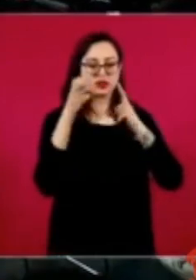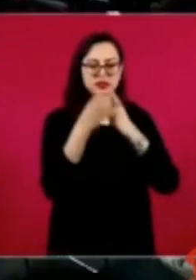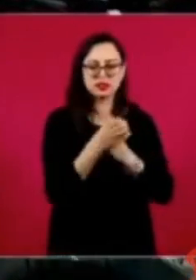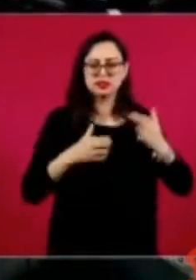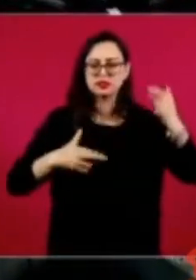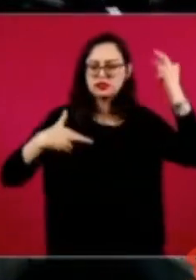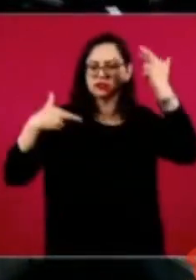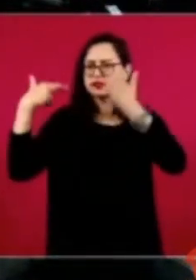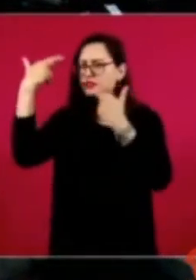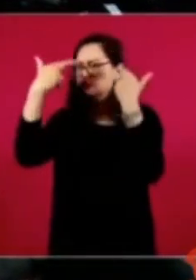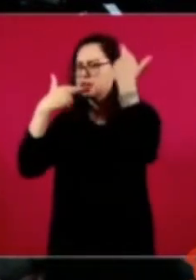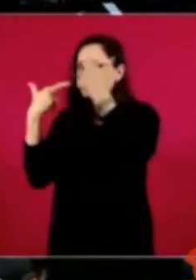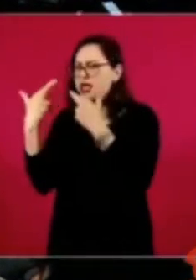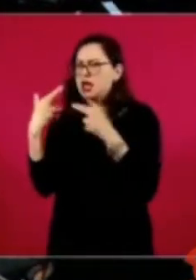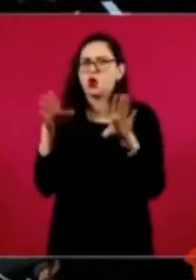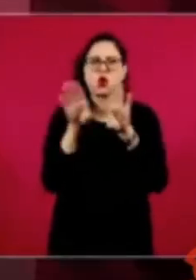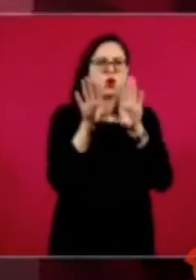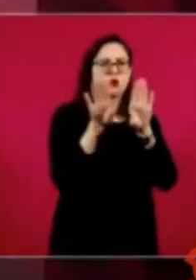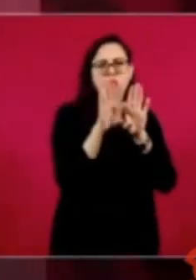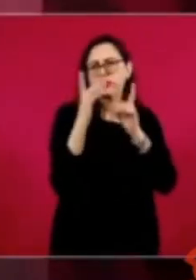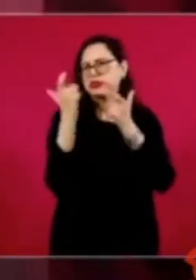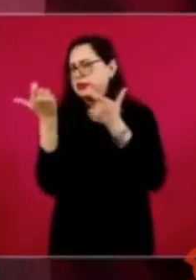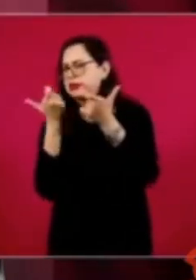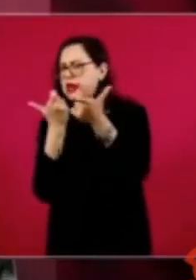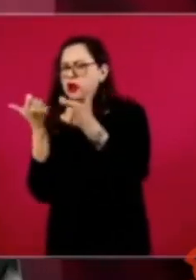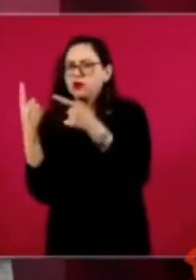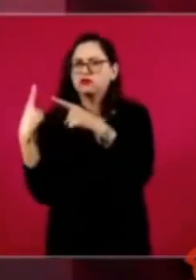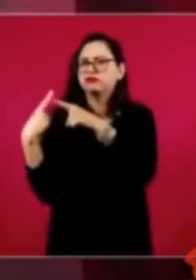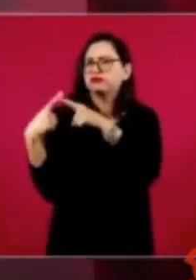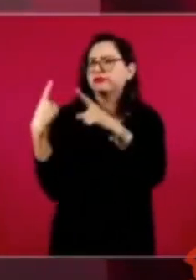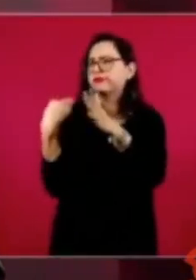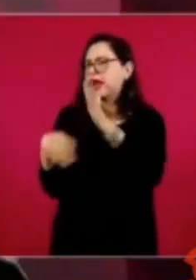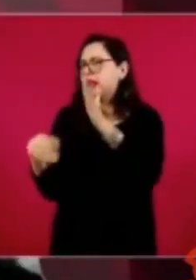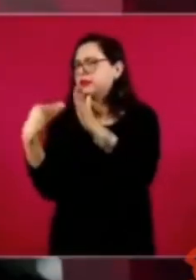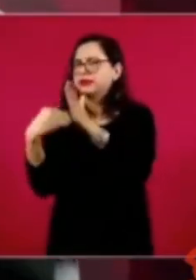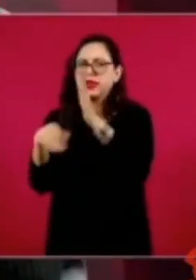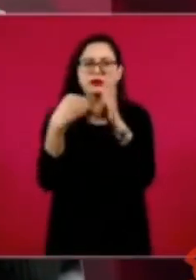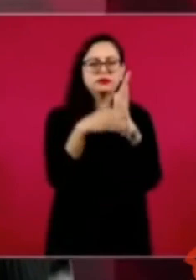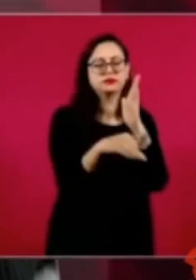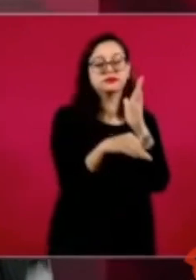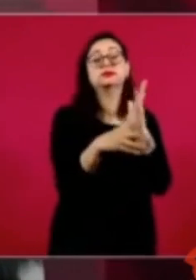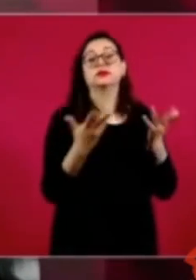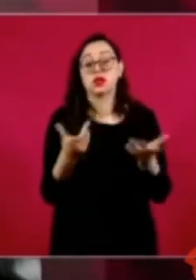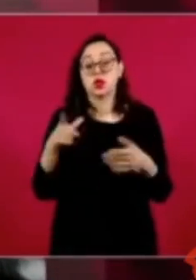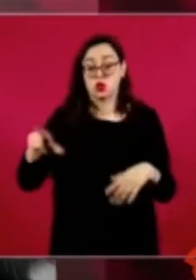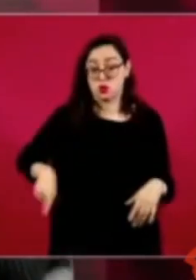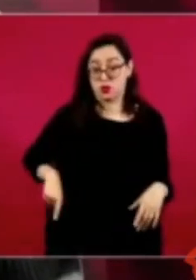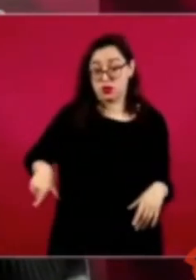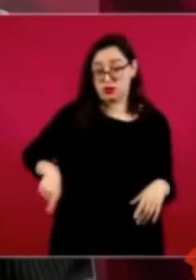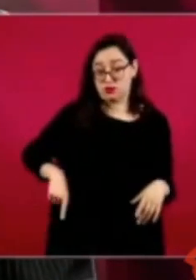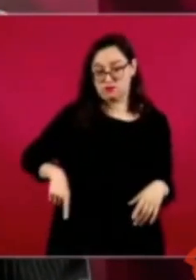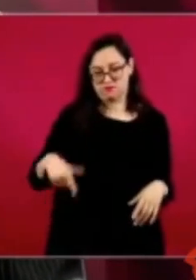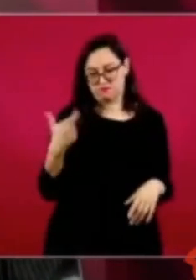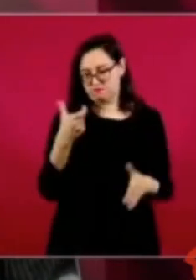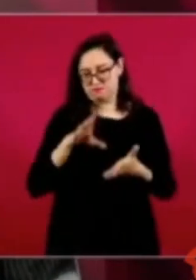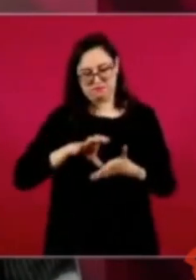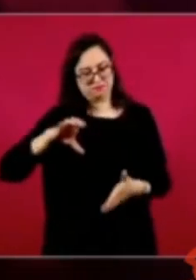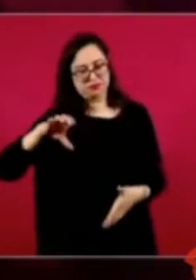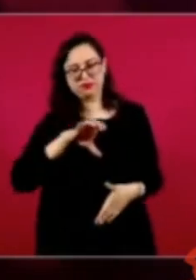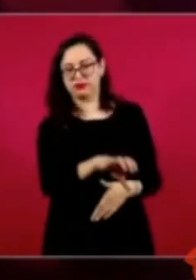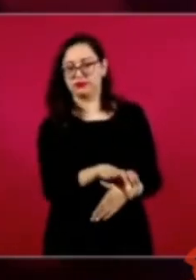la tesorera de ese comité de salud, ya recibió un dinero con una tarjeta,